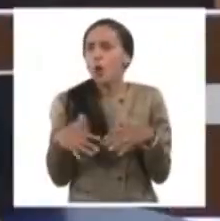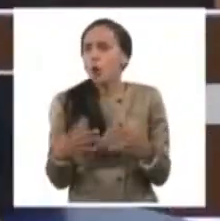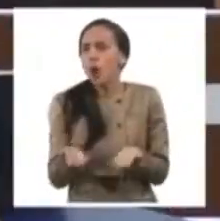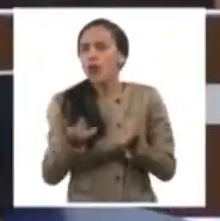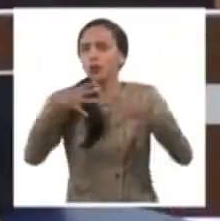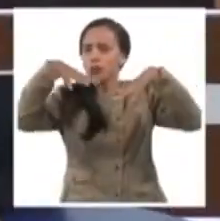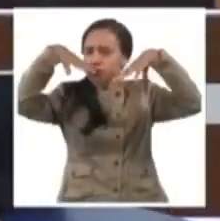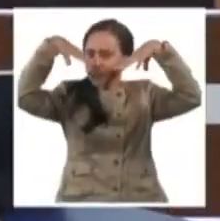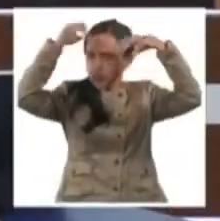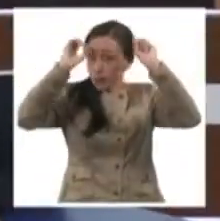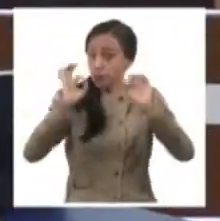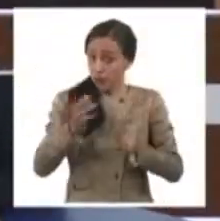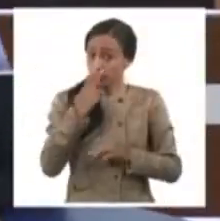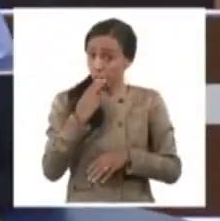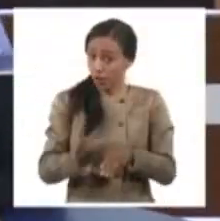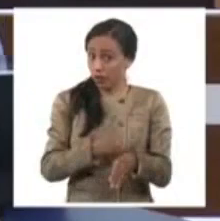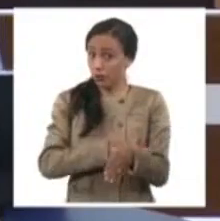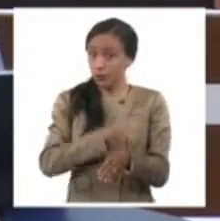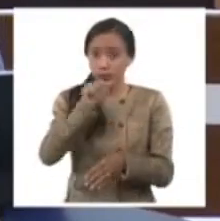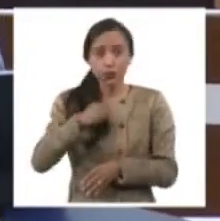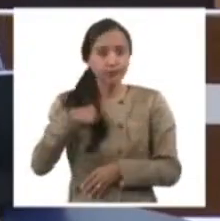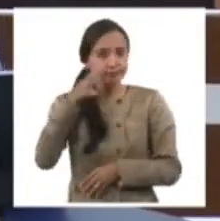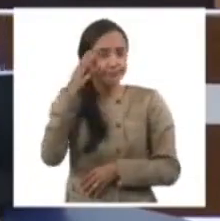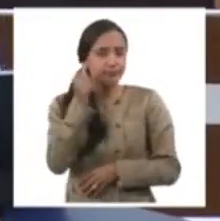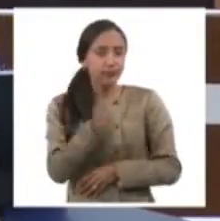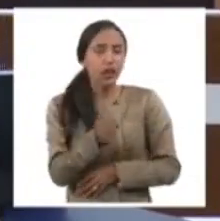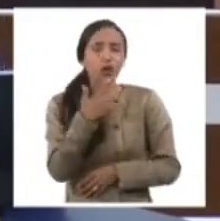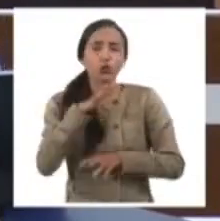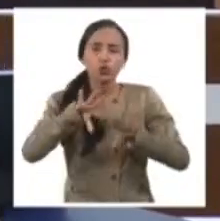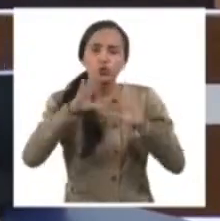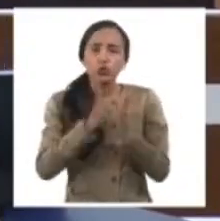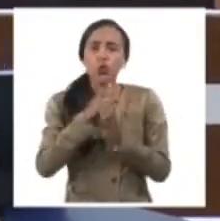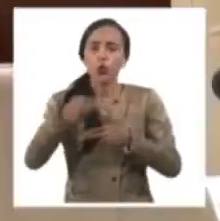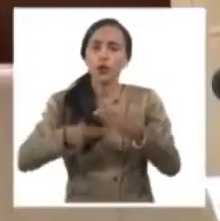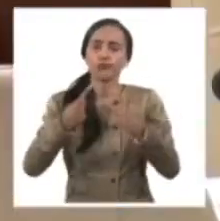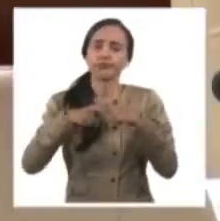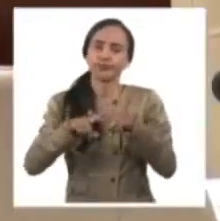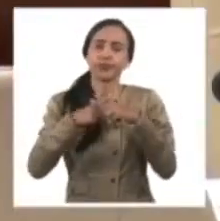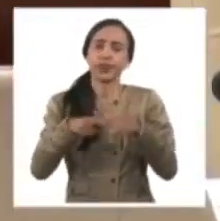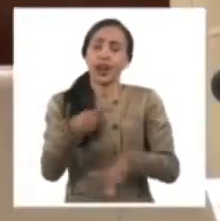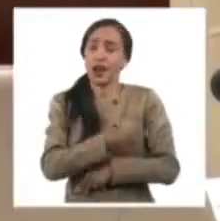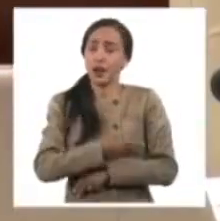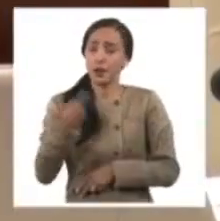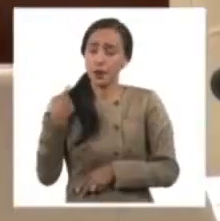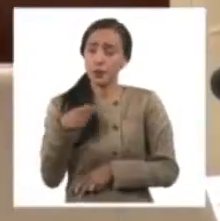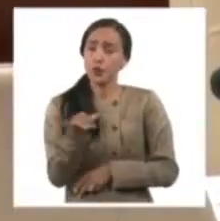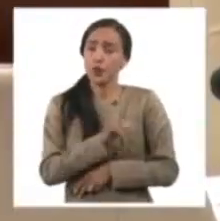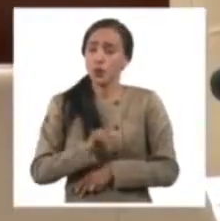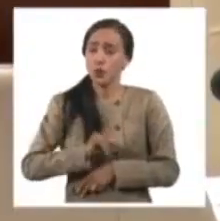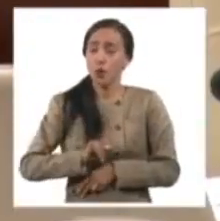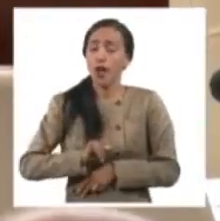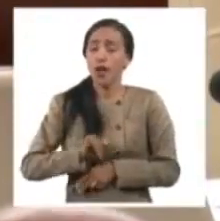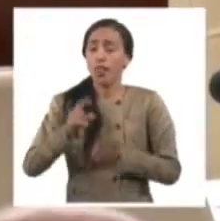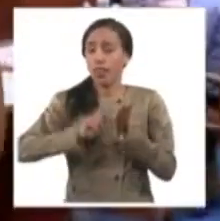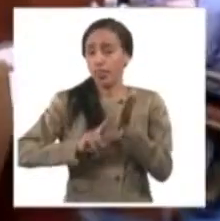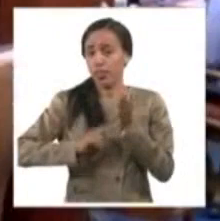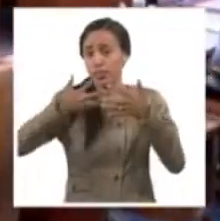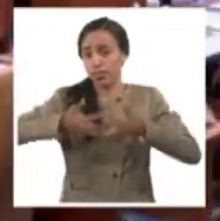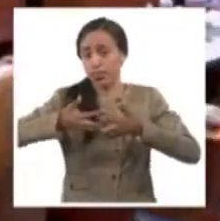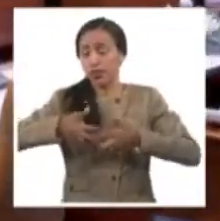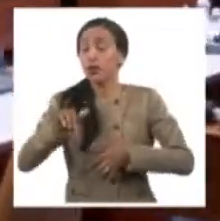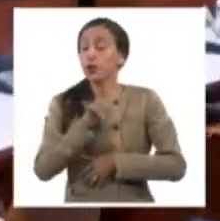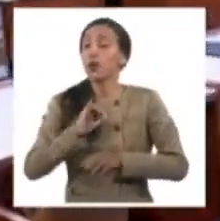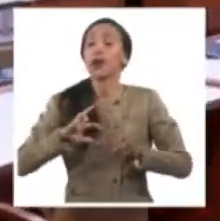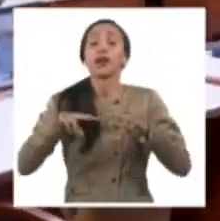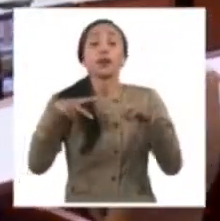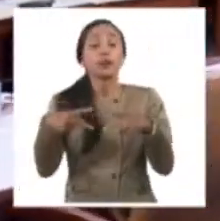al servicio y de todo lo que se hace para recuperar en el menor tiempo posible las capacidades de generación. De igual forma, les insistió